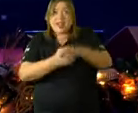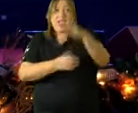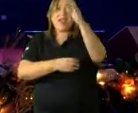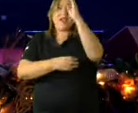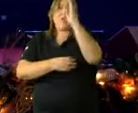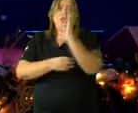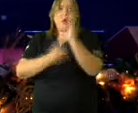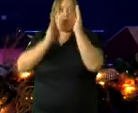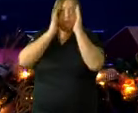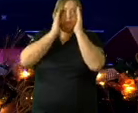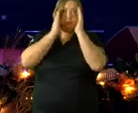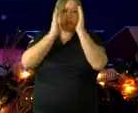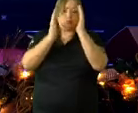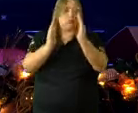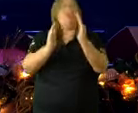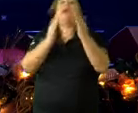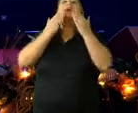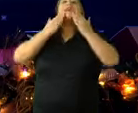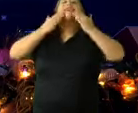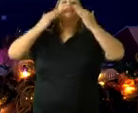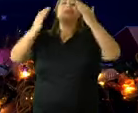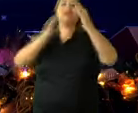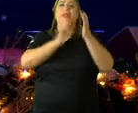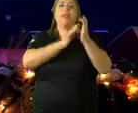Dios. Gracias, Jesús.